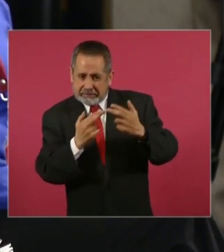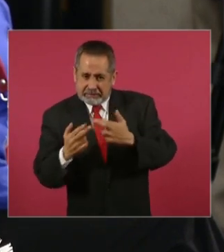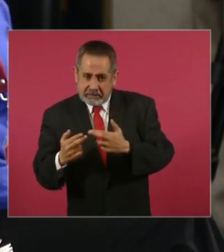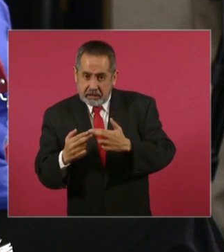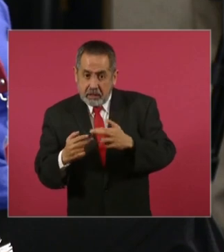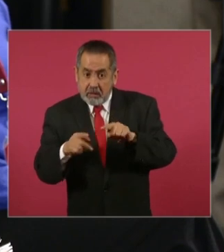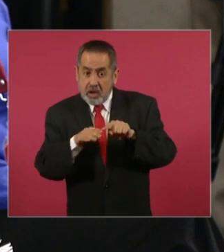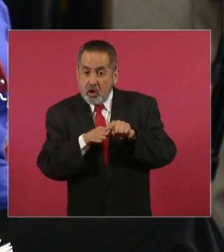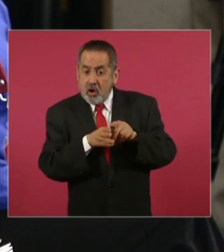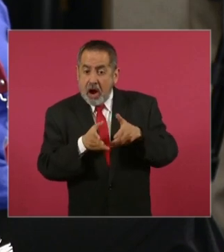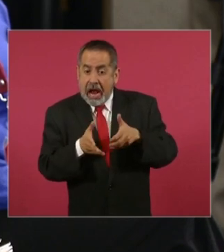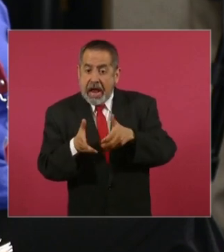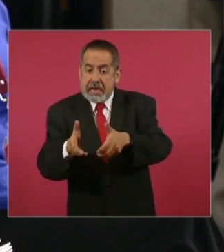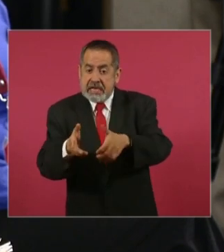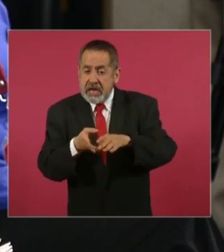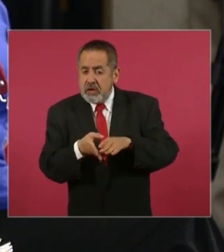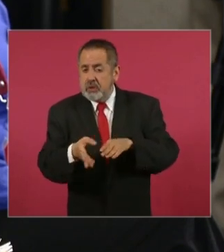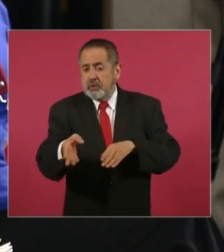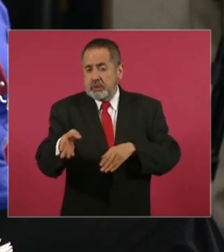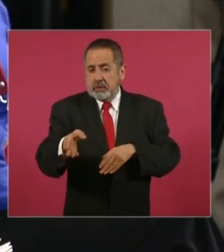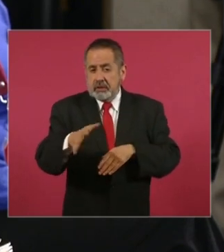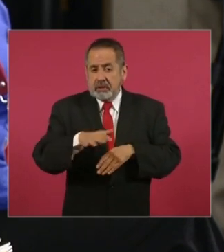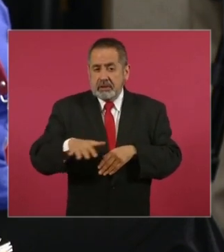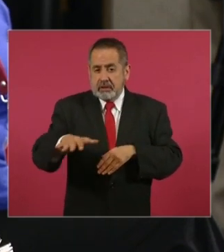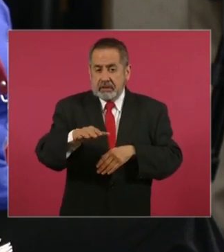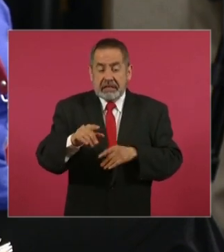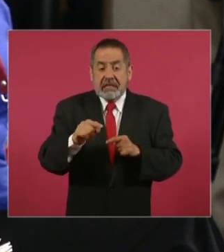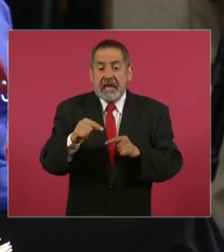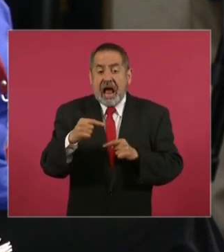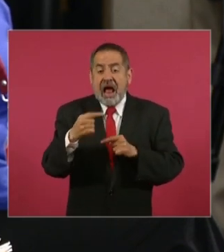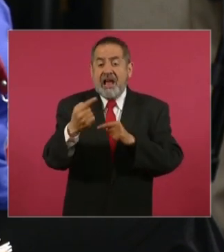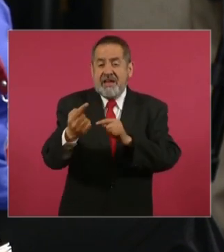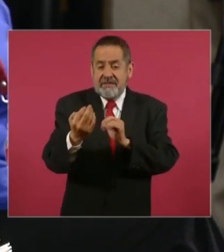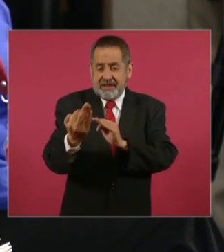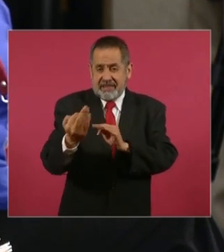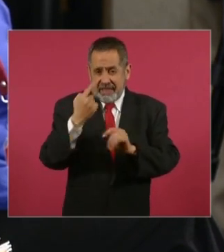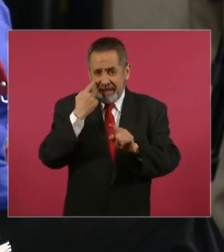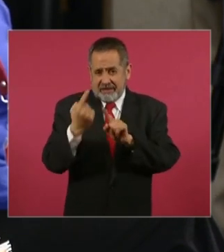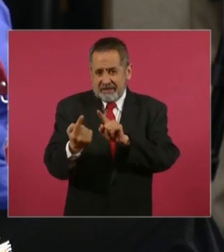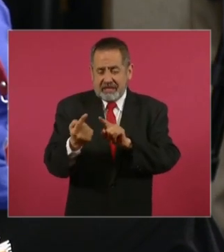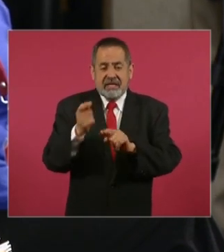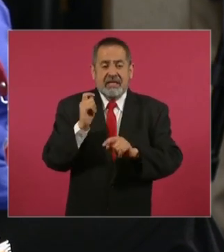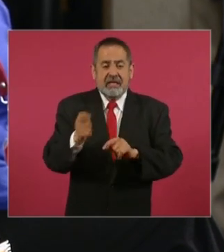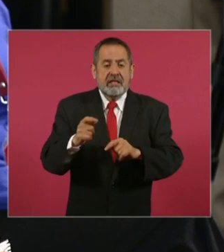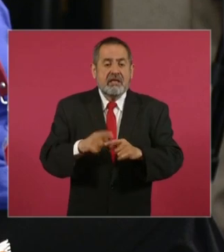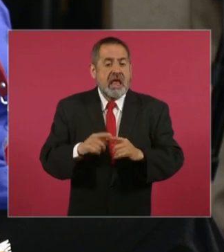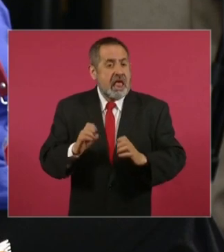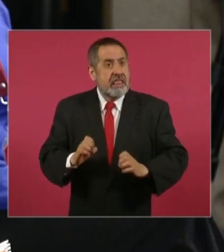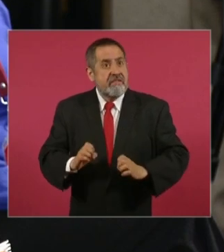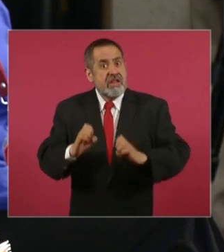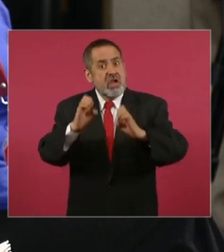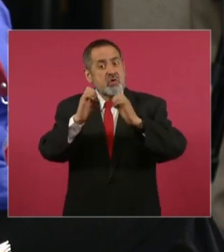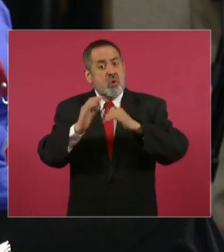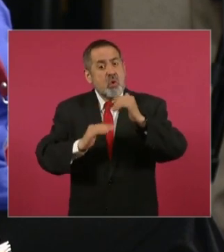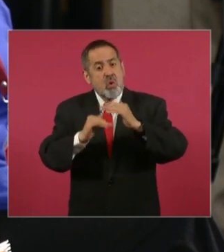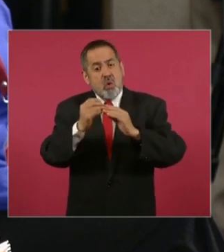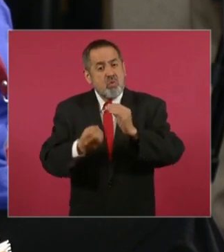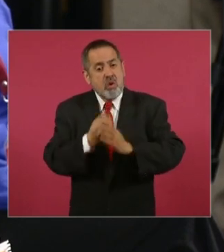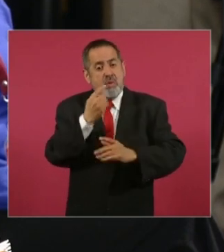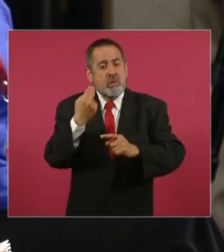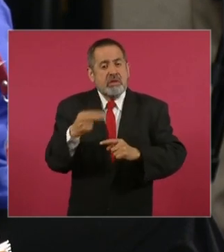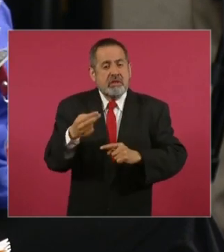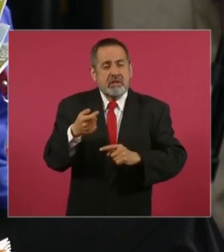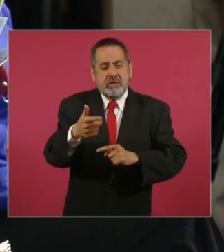se fractura la calle Santa Bárbara y aquí lo que se ve aquí es un edificio que se